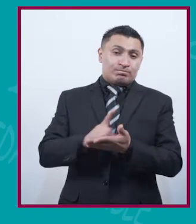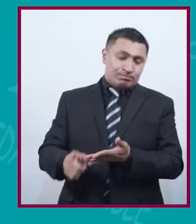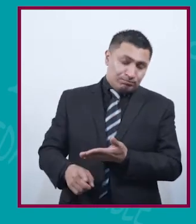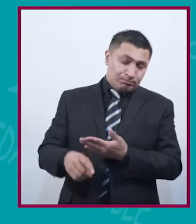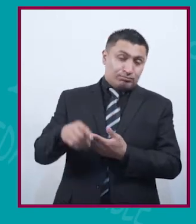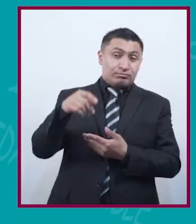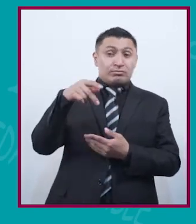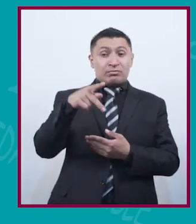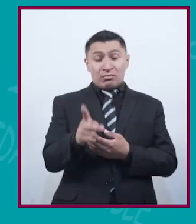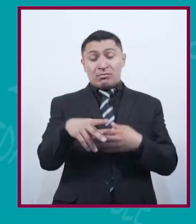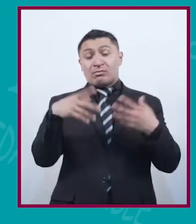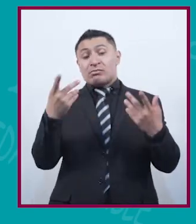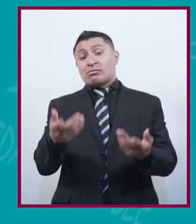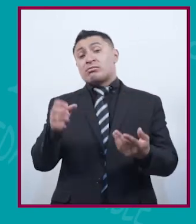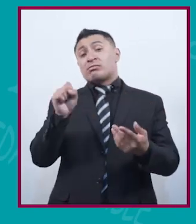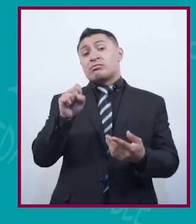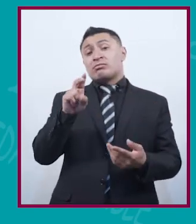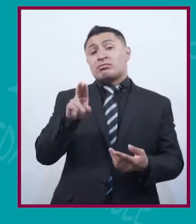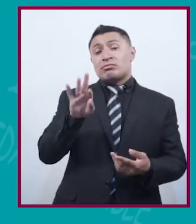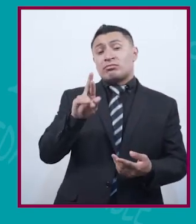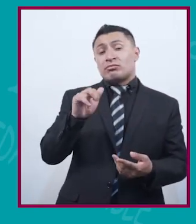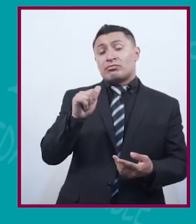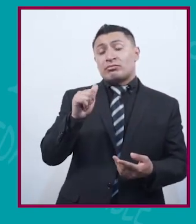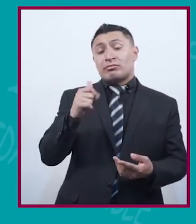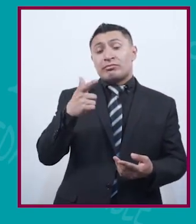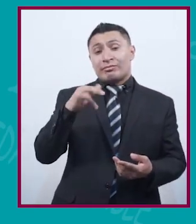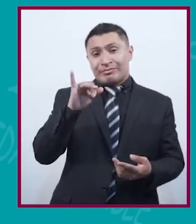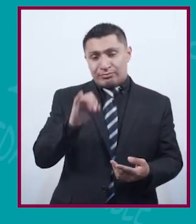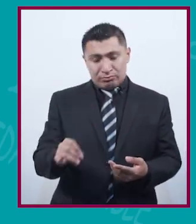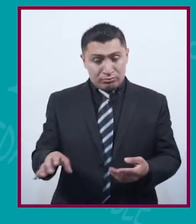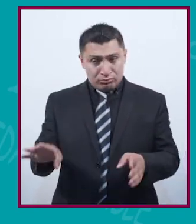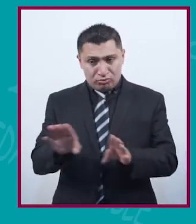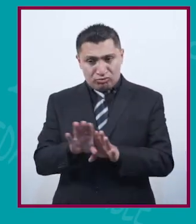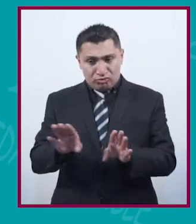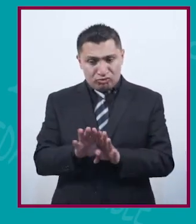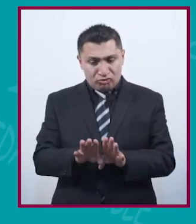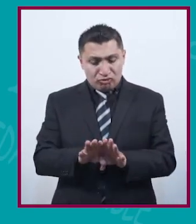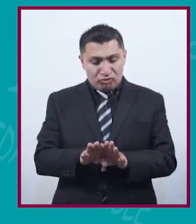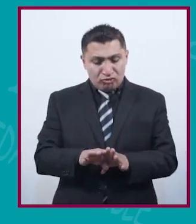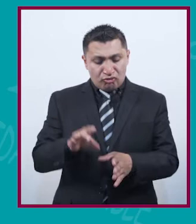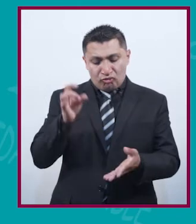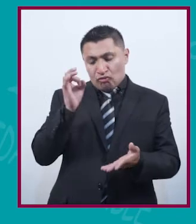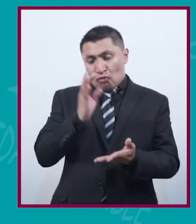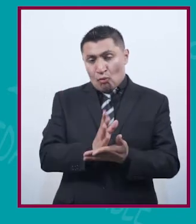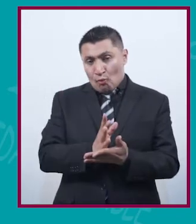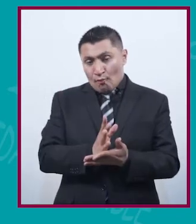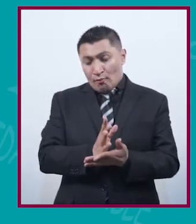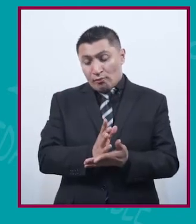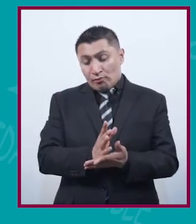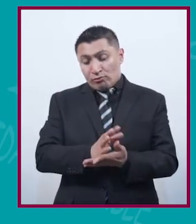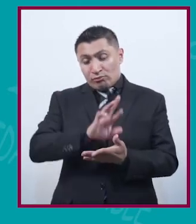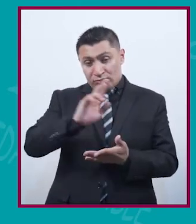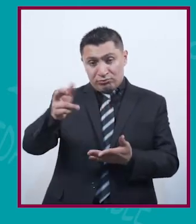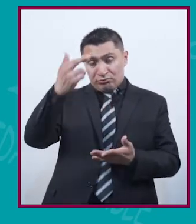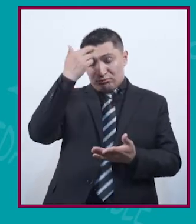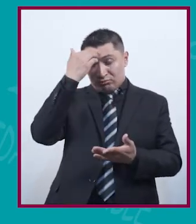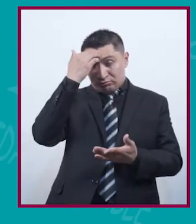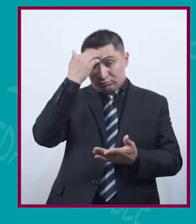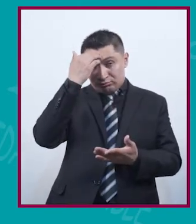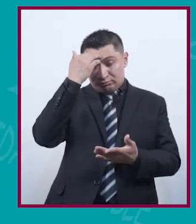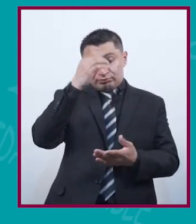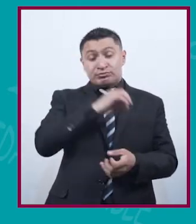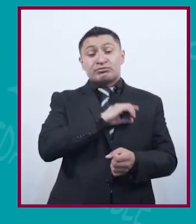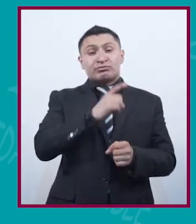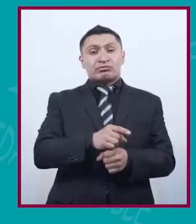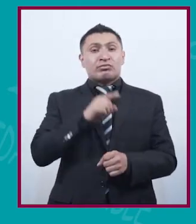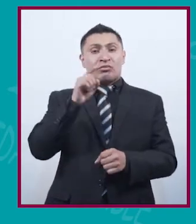reivindicaban el derecho al sufragio, pero al sufragio censitario, aquella especie de sufragio que únicamente le